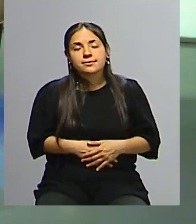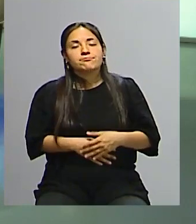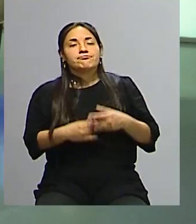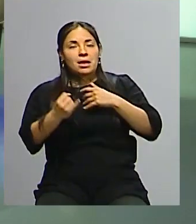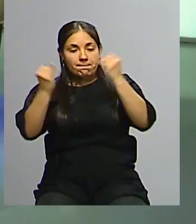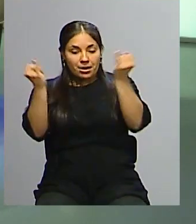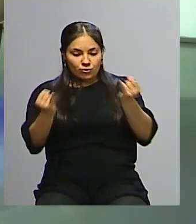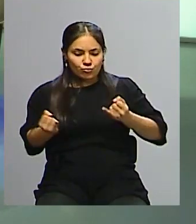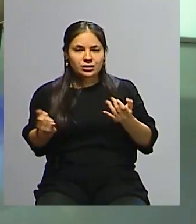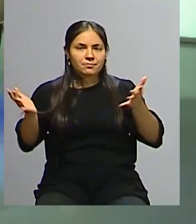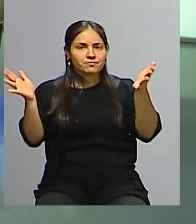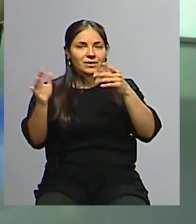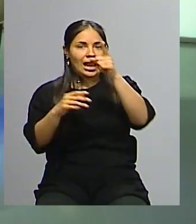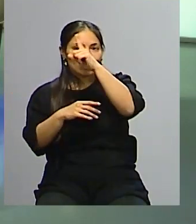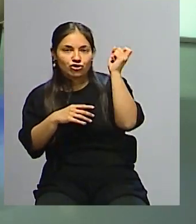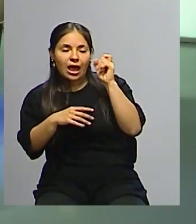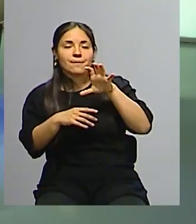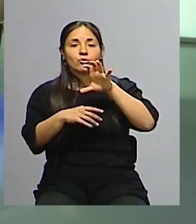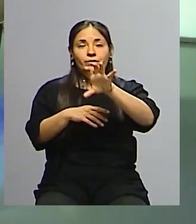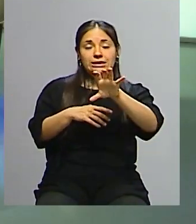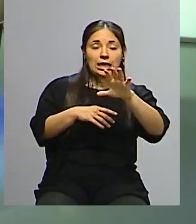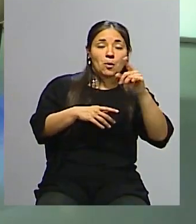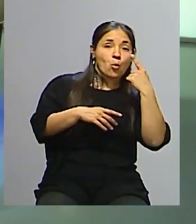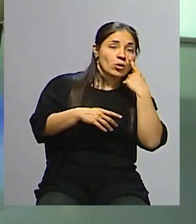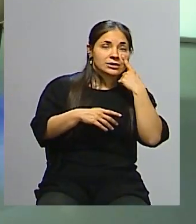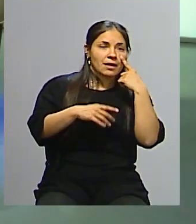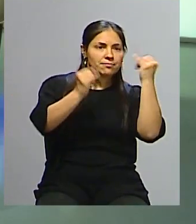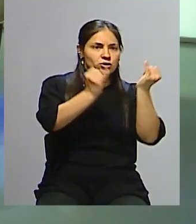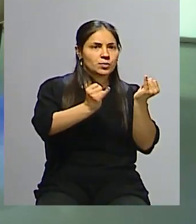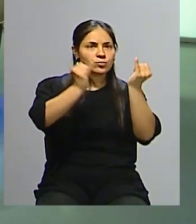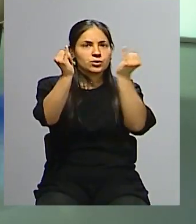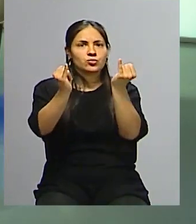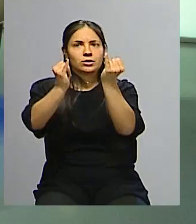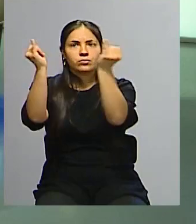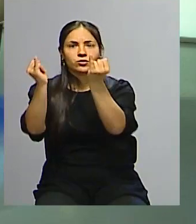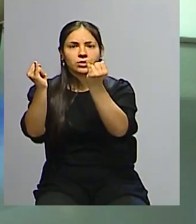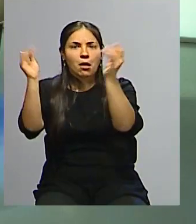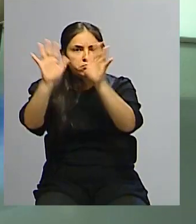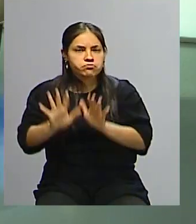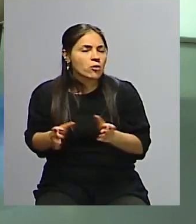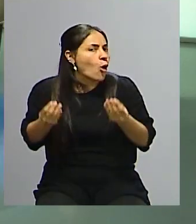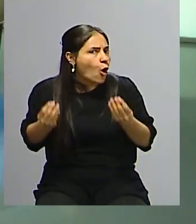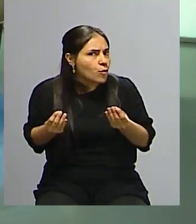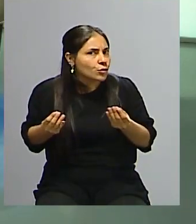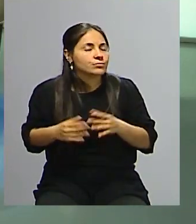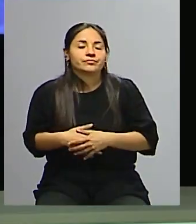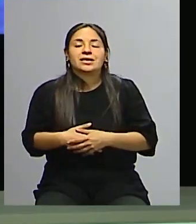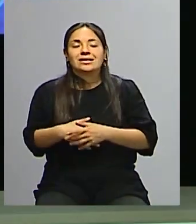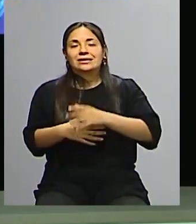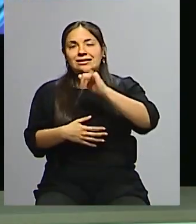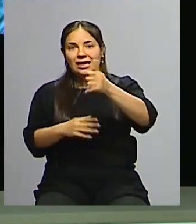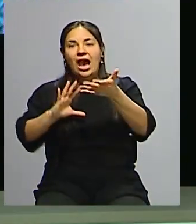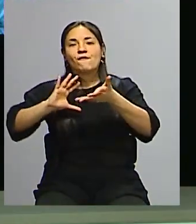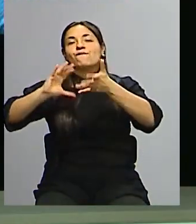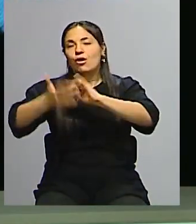ese presupuesto nacional, el provincial y el municipal, como para que la gente tenga una idea? Digo, porque son recursos. Son recursos. Hay